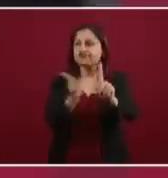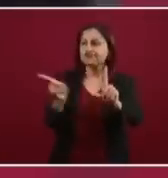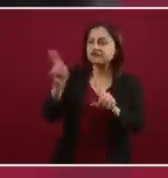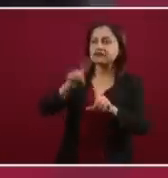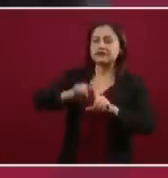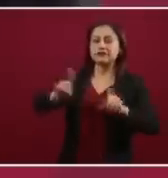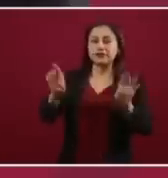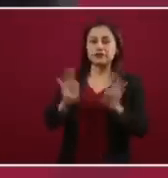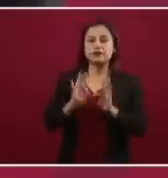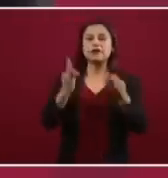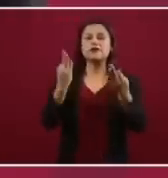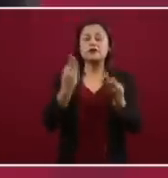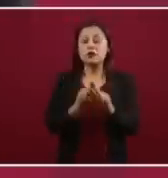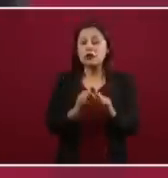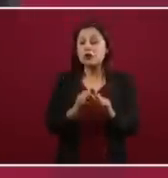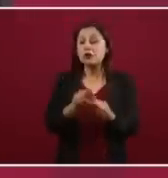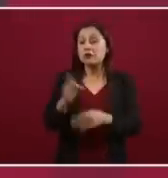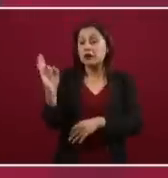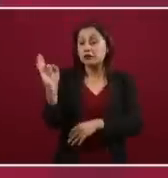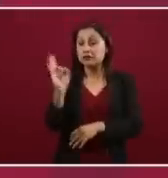si yo